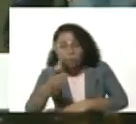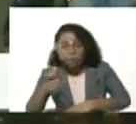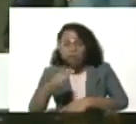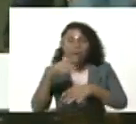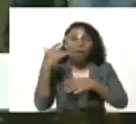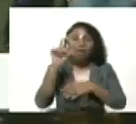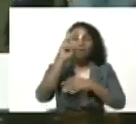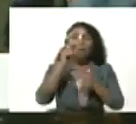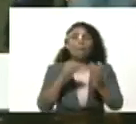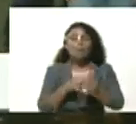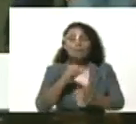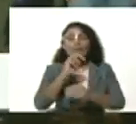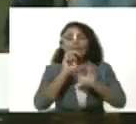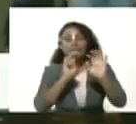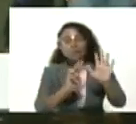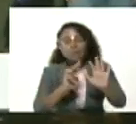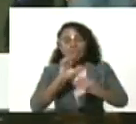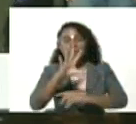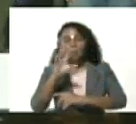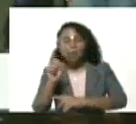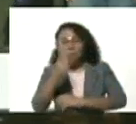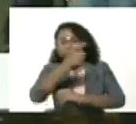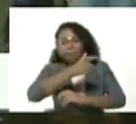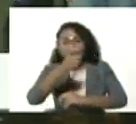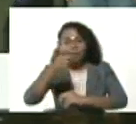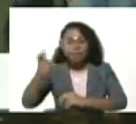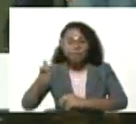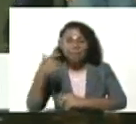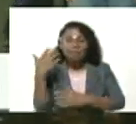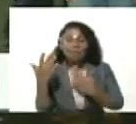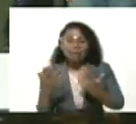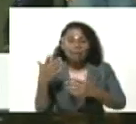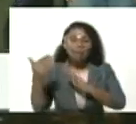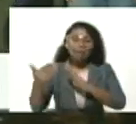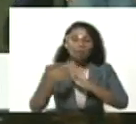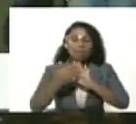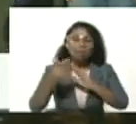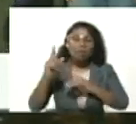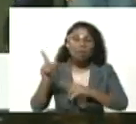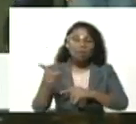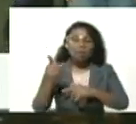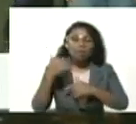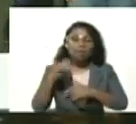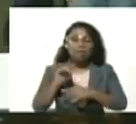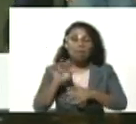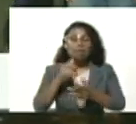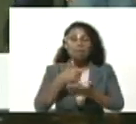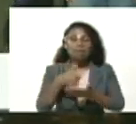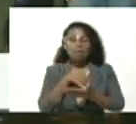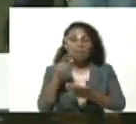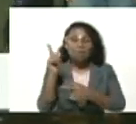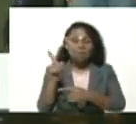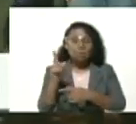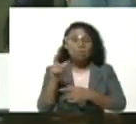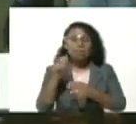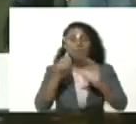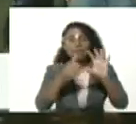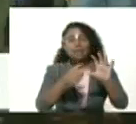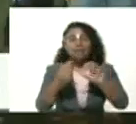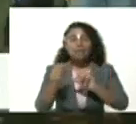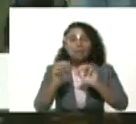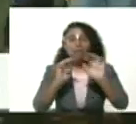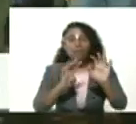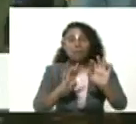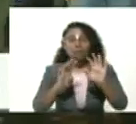de 2.750 personas que han sido afectadas, que han sido vulneradas. Esos son